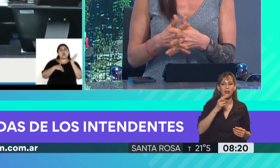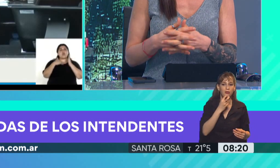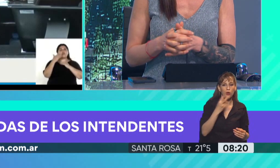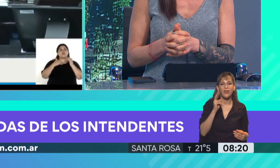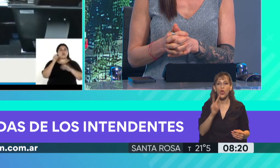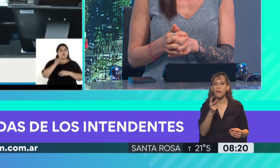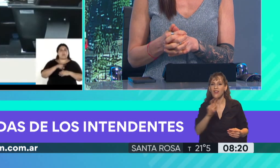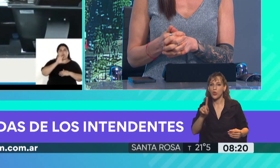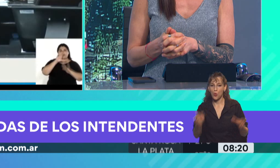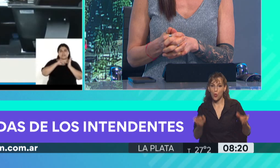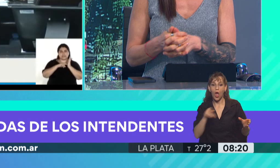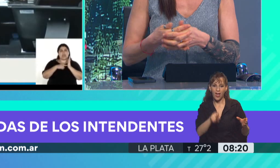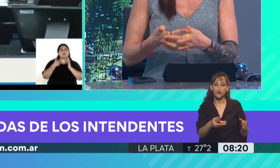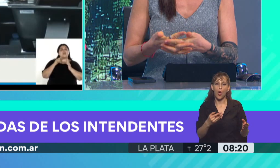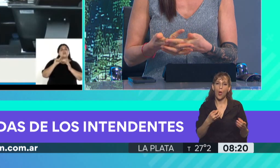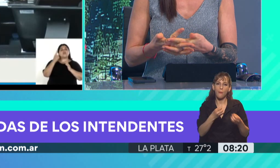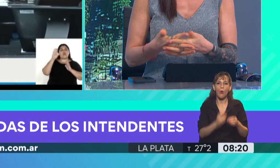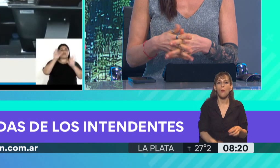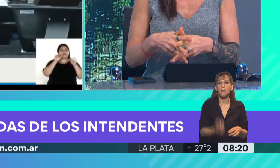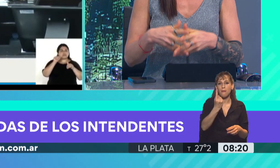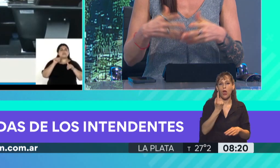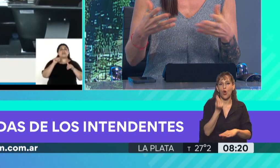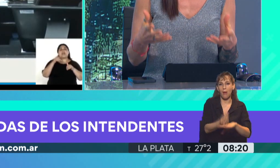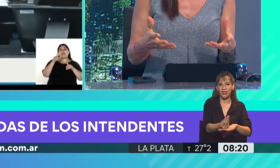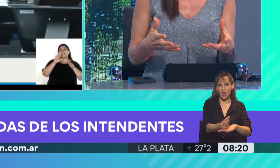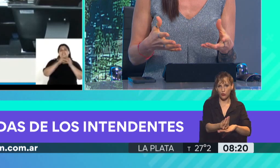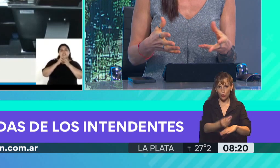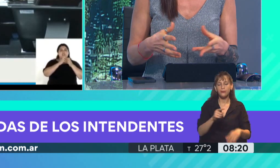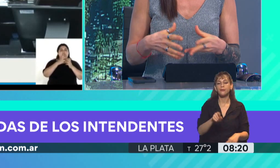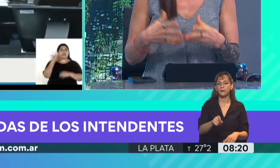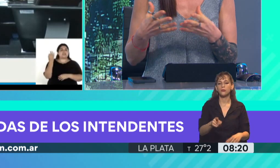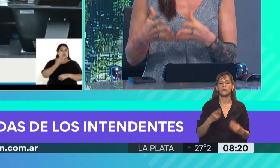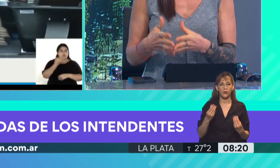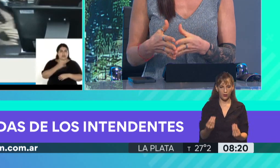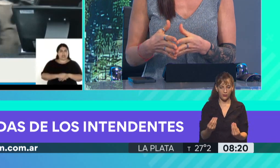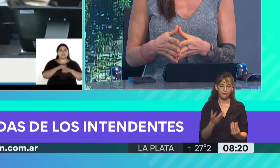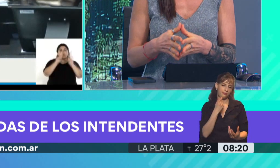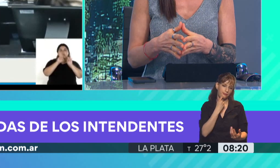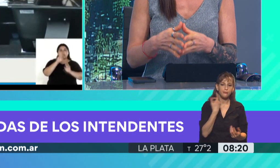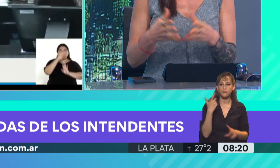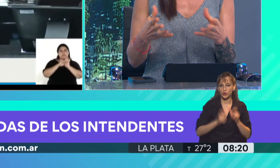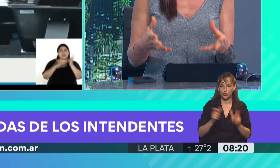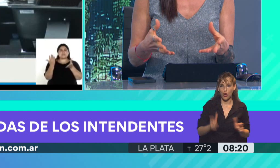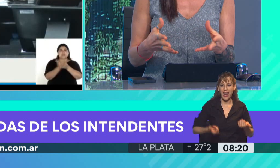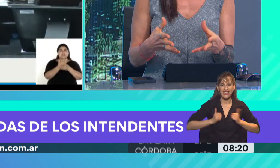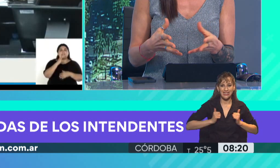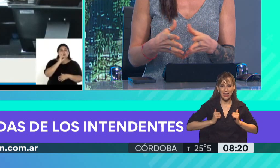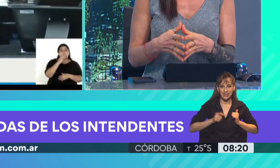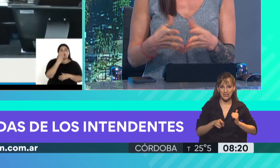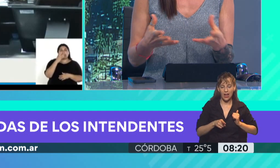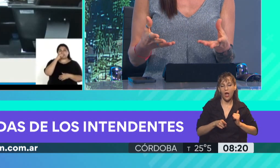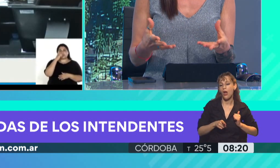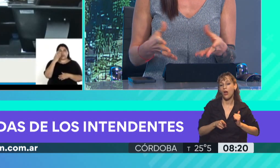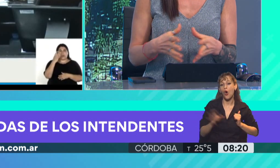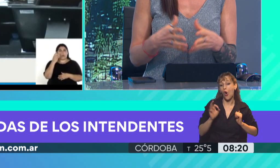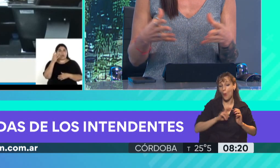además esta ley lo que establece es que aunque tomen licencia o se alejen del cargo los intendentes